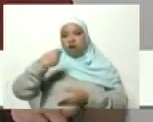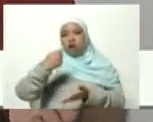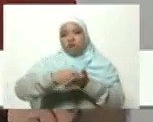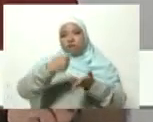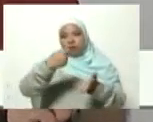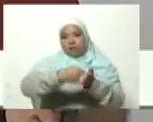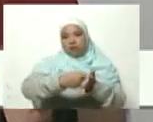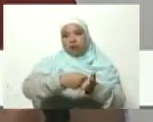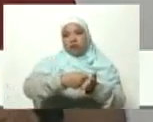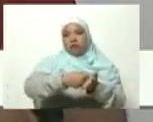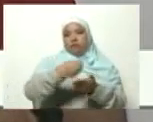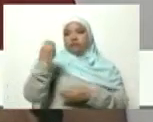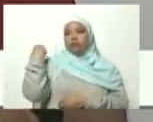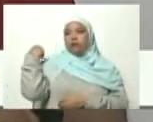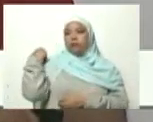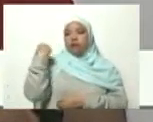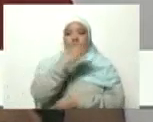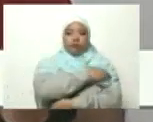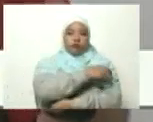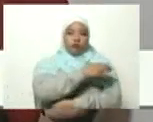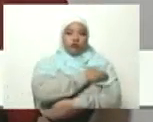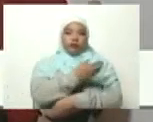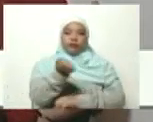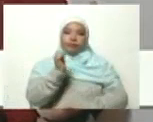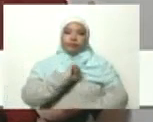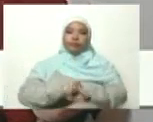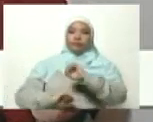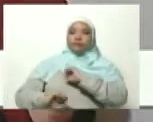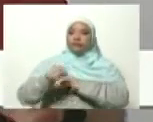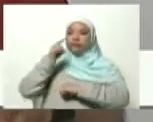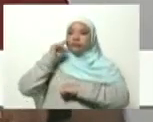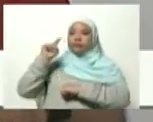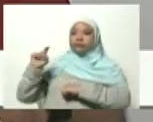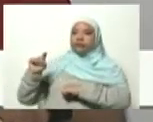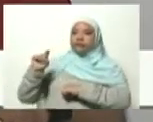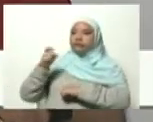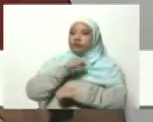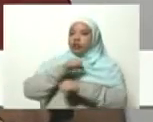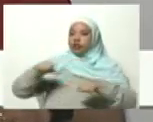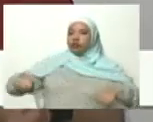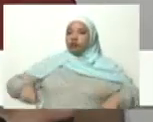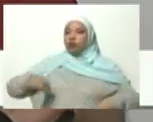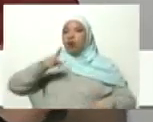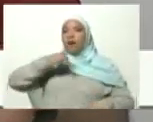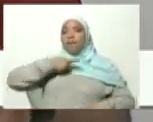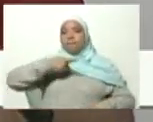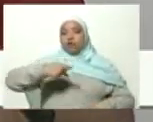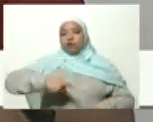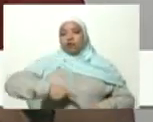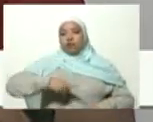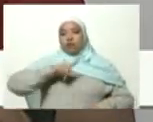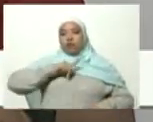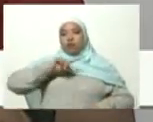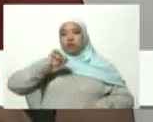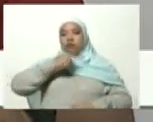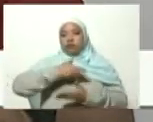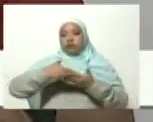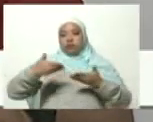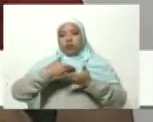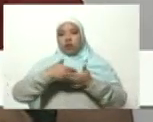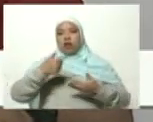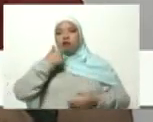Unas cosas que ha pedido la oposición venezolana contra nuestro país. Yo, cuando vi al presidente de Portugal al lado del presidente Nicolás Maduro, pensé que le iba a hacer un cheque.